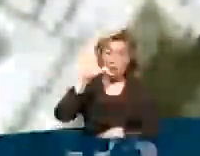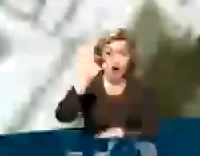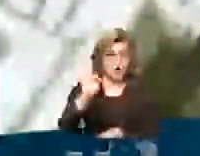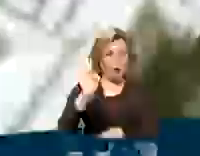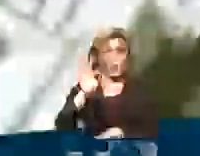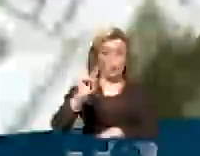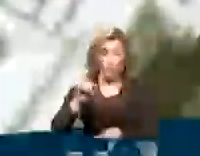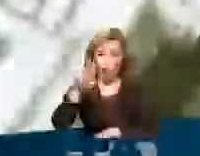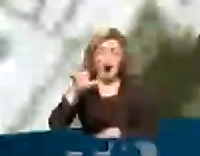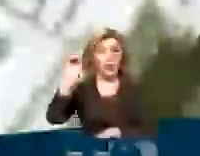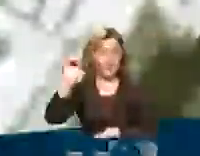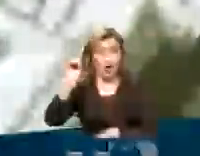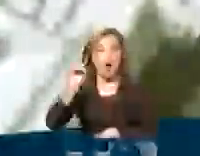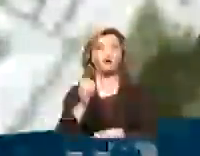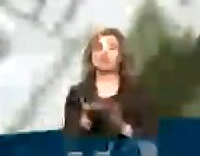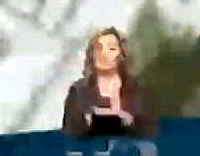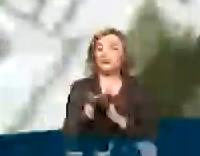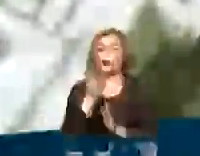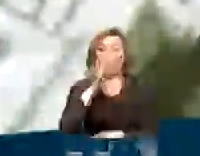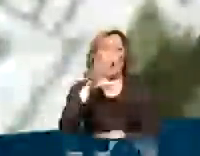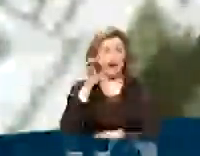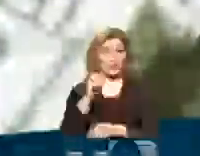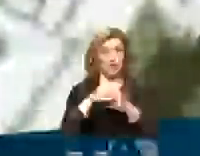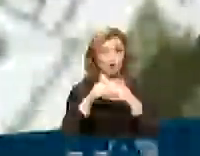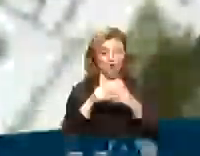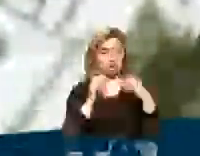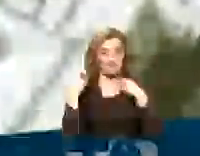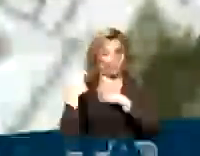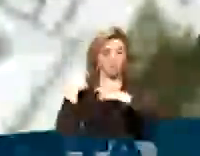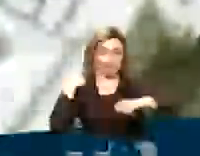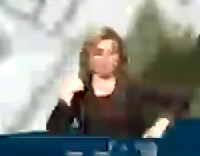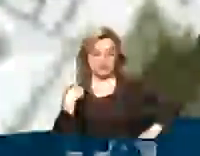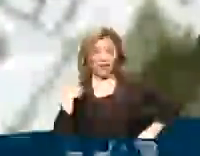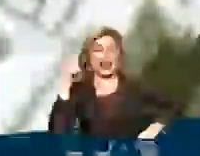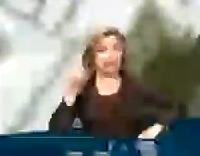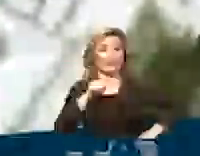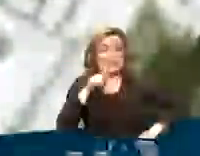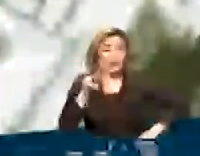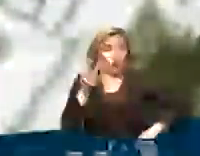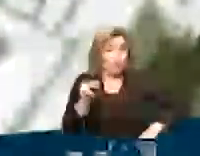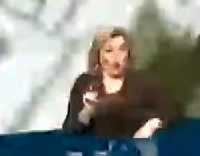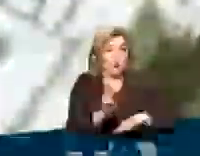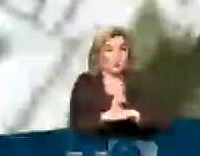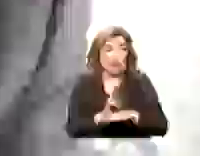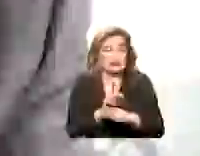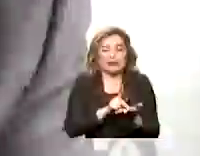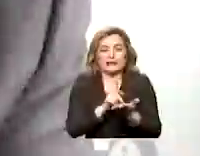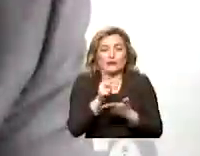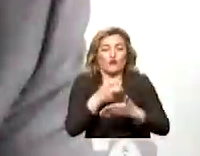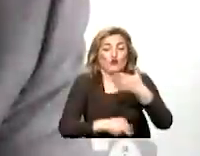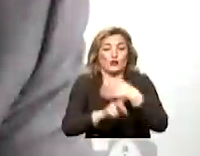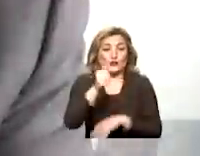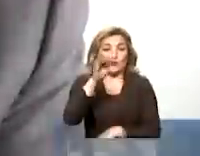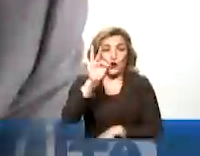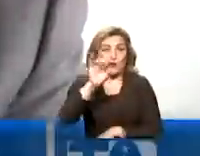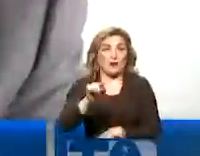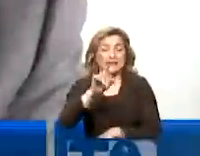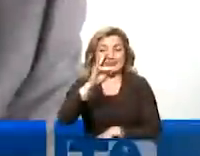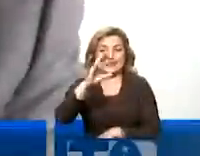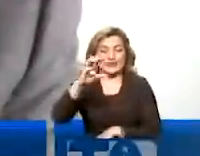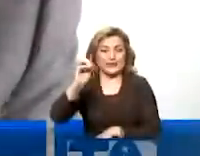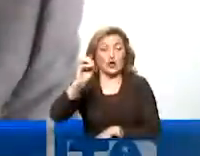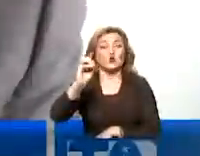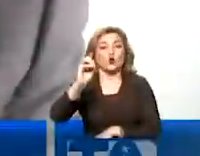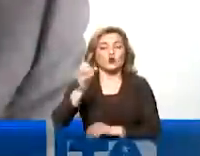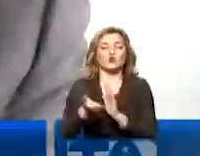a $40. Y por no usar el cinturón, de 19,70 a $20. Esto incrementa inmediatamente y de